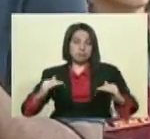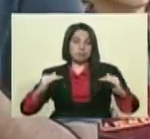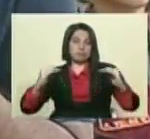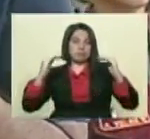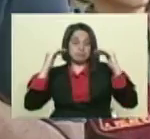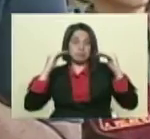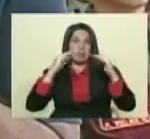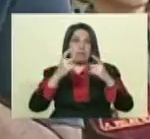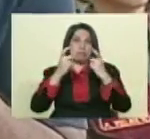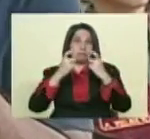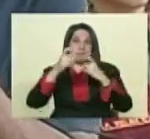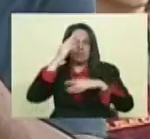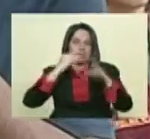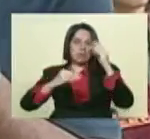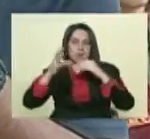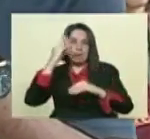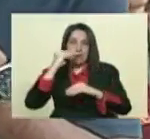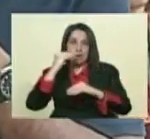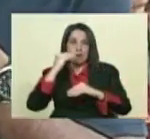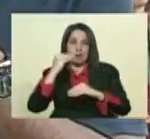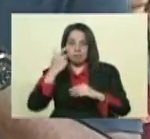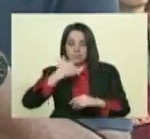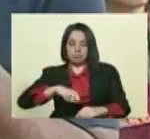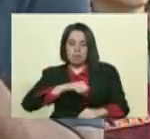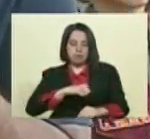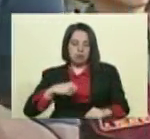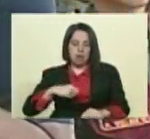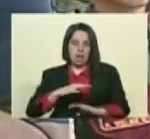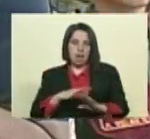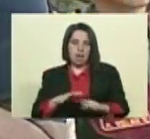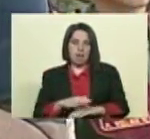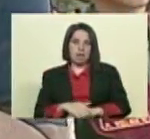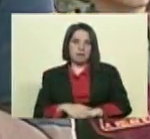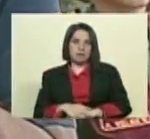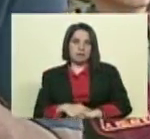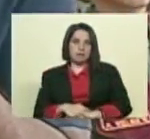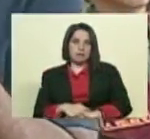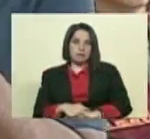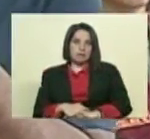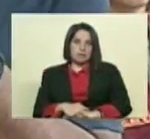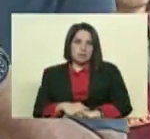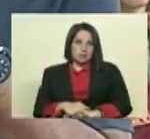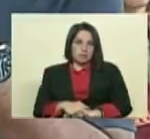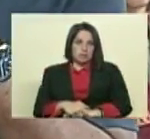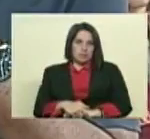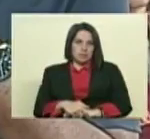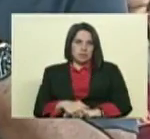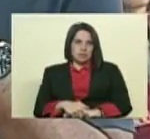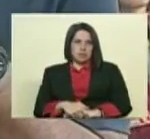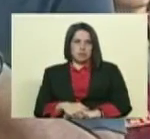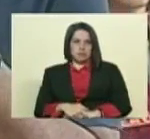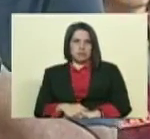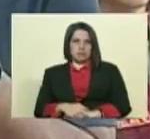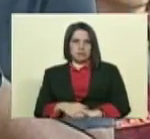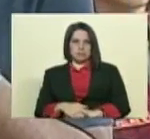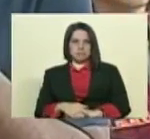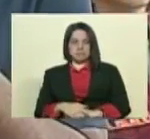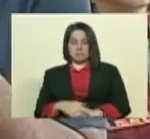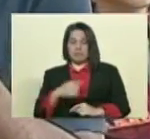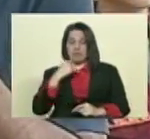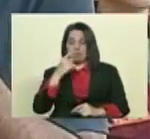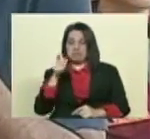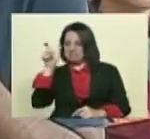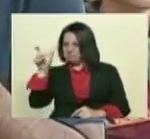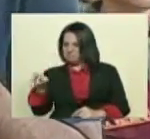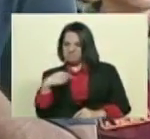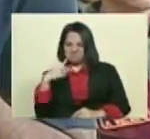formar, forma lo que denominamos la personalidad. Cuando esa personalidad se forma hacia no reconocer al otro,